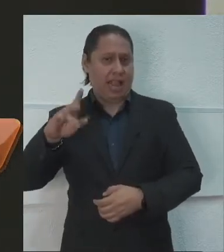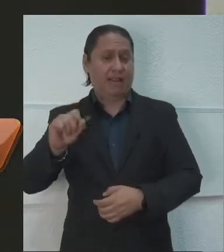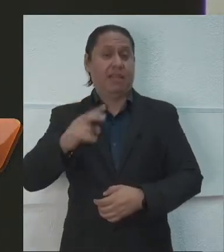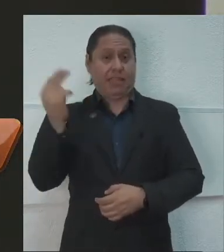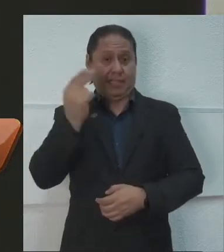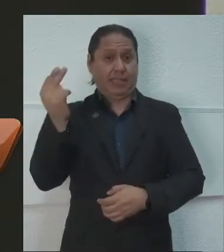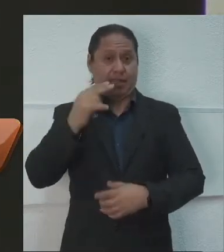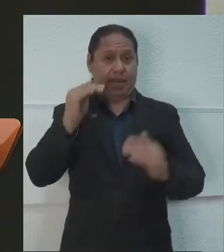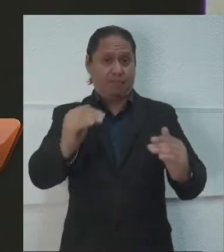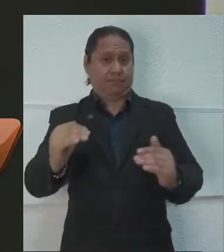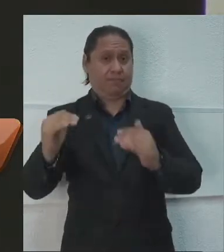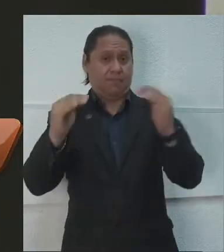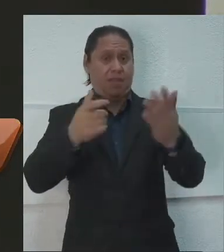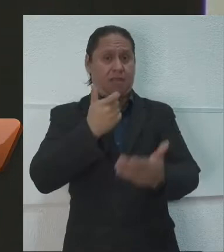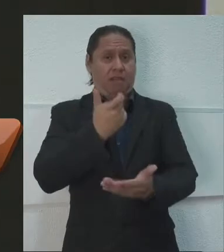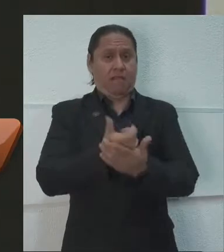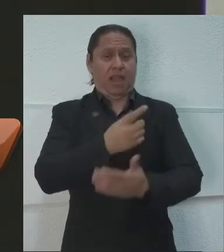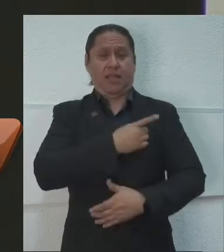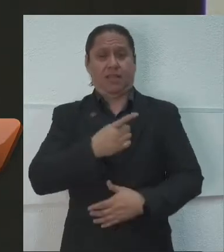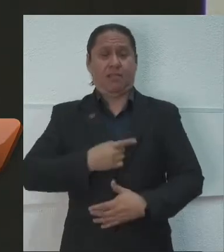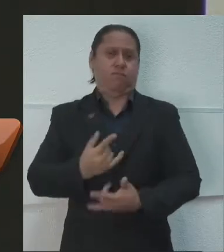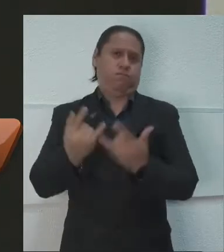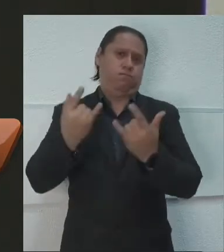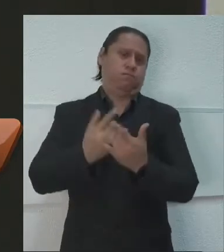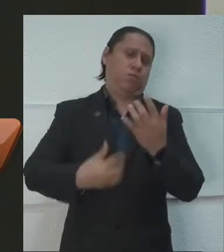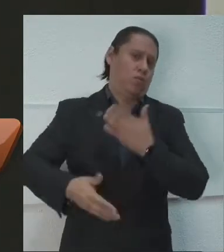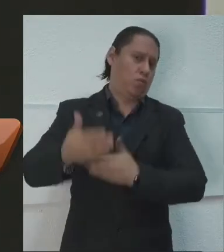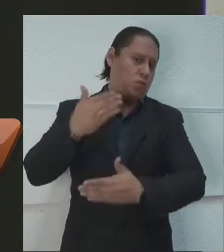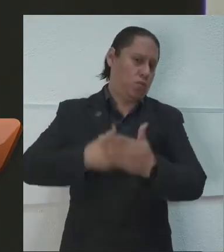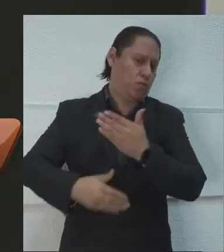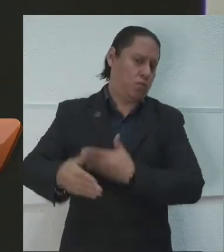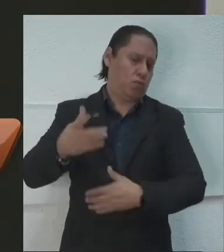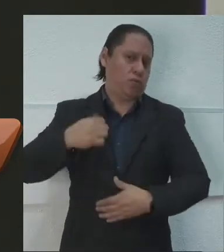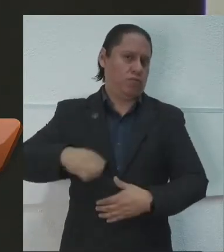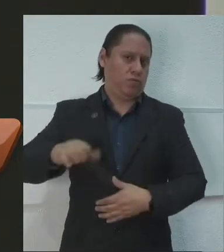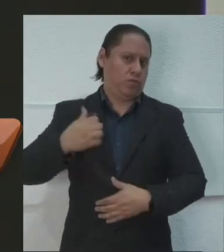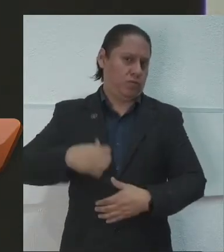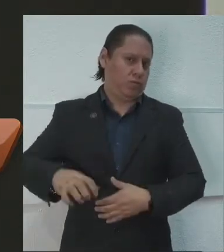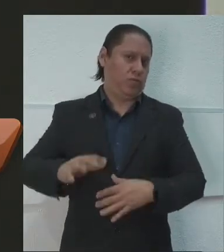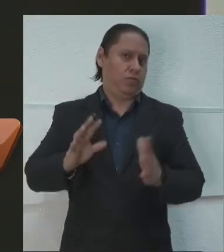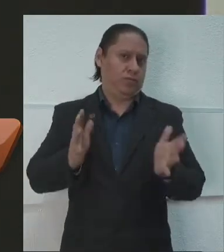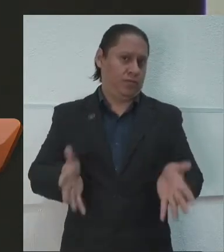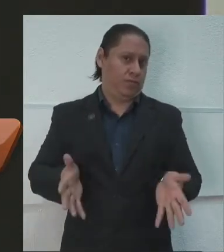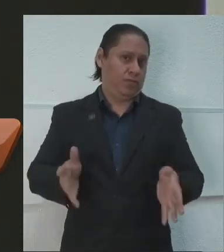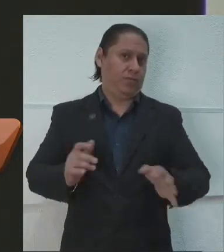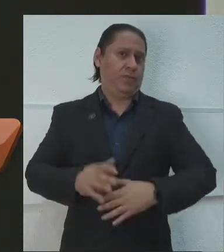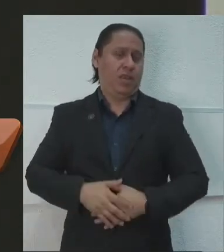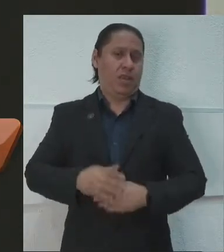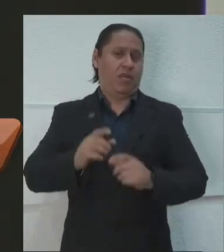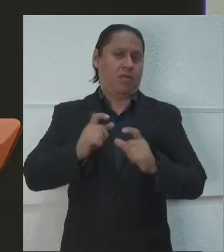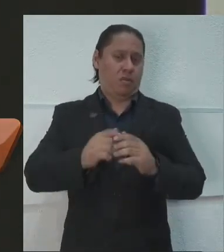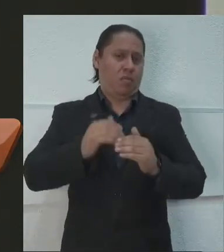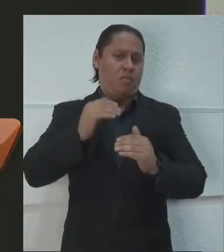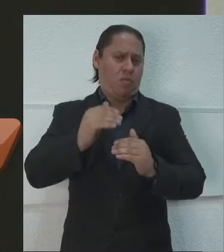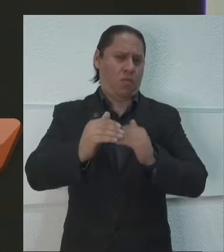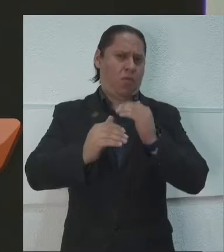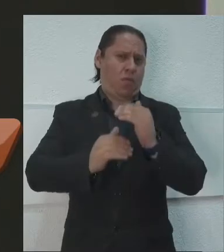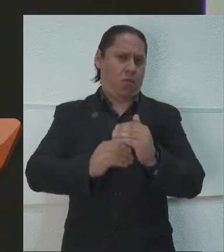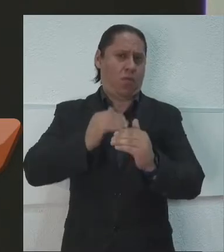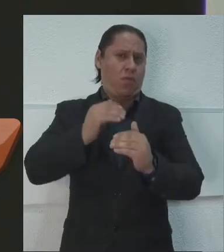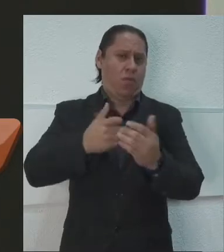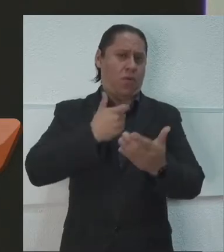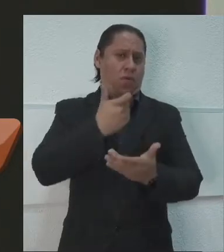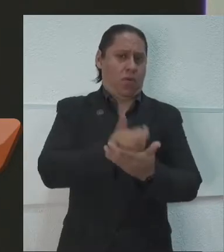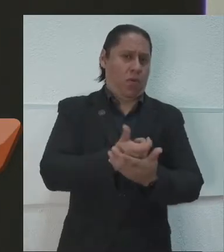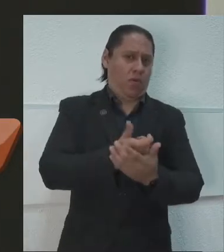necesidad y es una deuda histórica, puesto que lejos de ir aumentando el presupuesto, fue